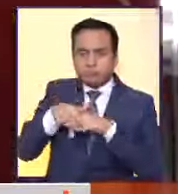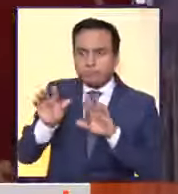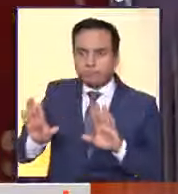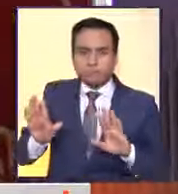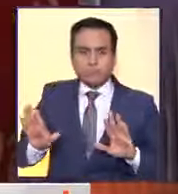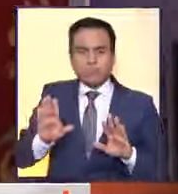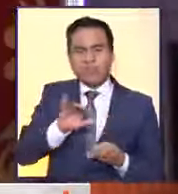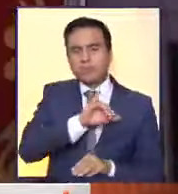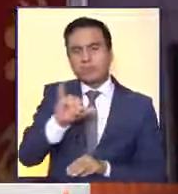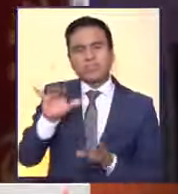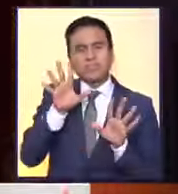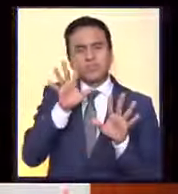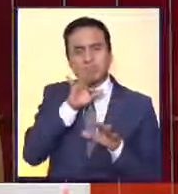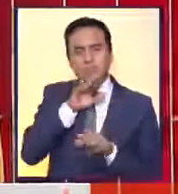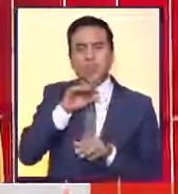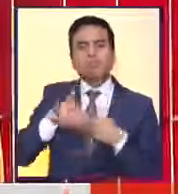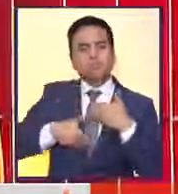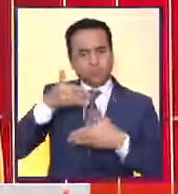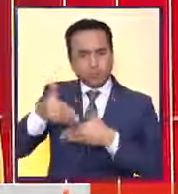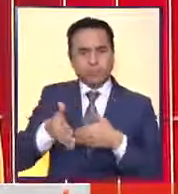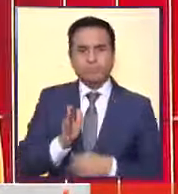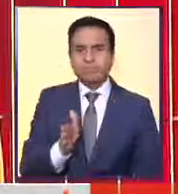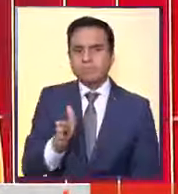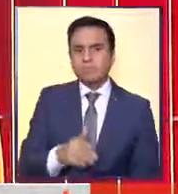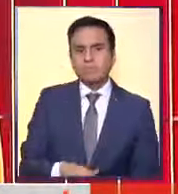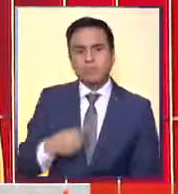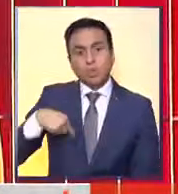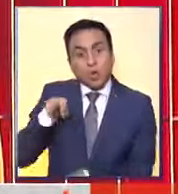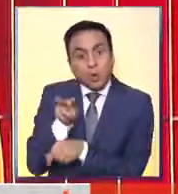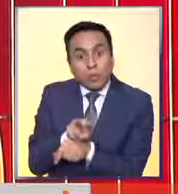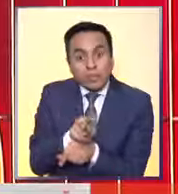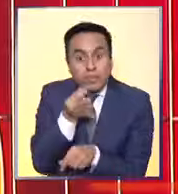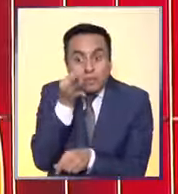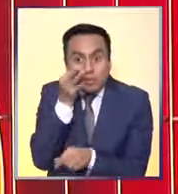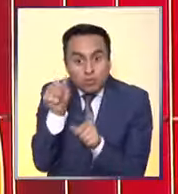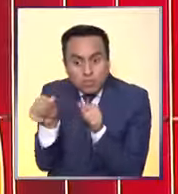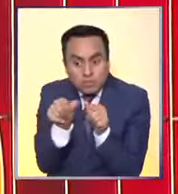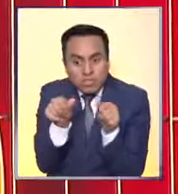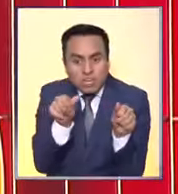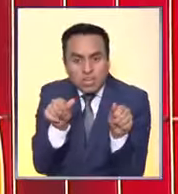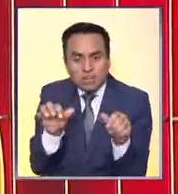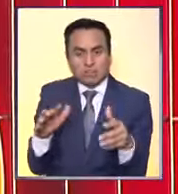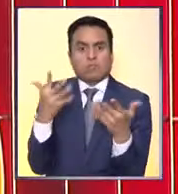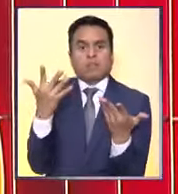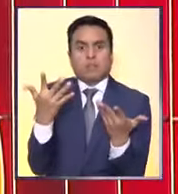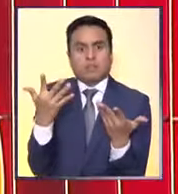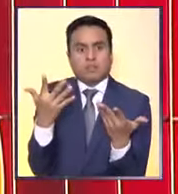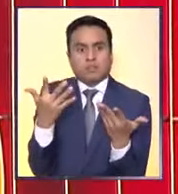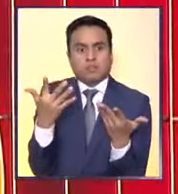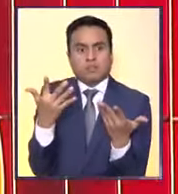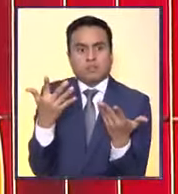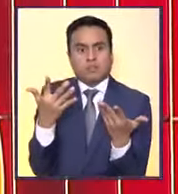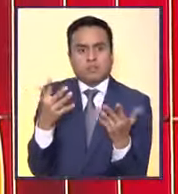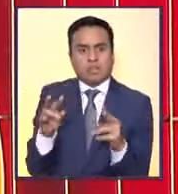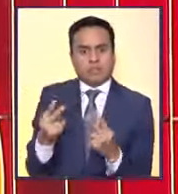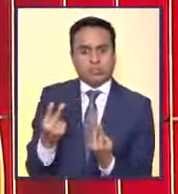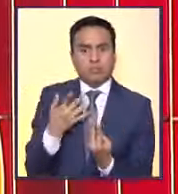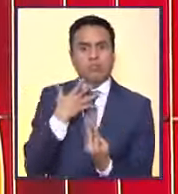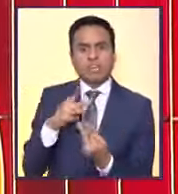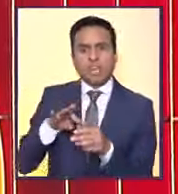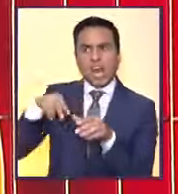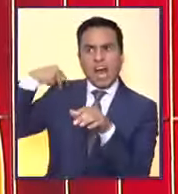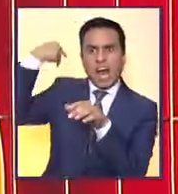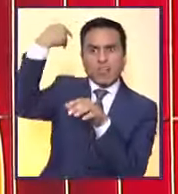función, después de eso, continuó. Los que fuimos testigos, los que estábamos cerca, nos sorprendíamos a ver que haya quedado vivo, porque la altura,